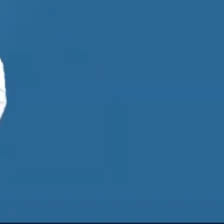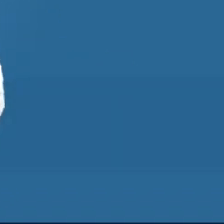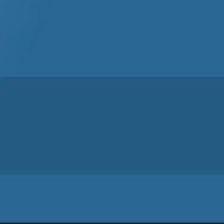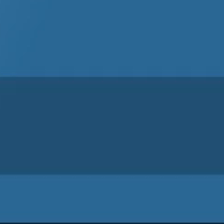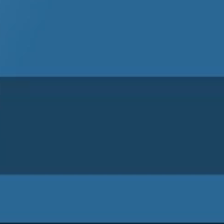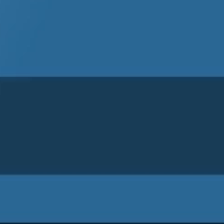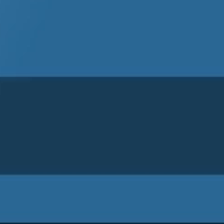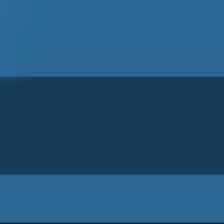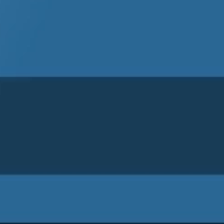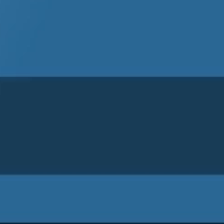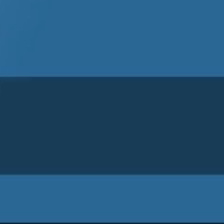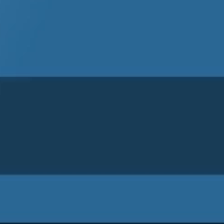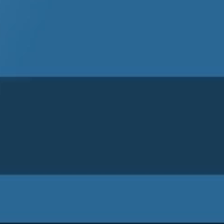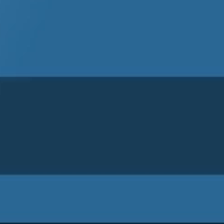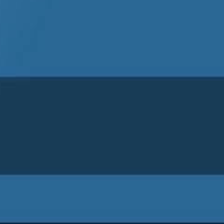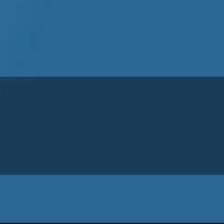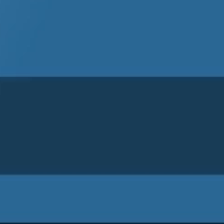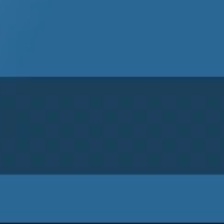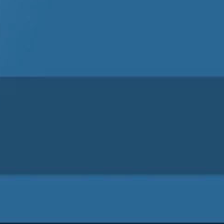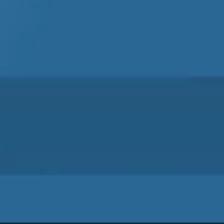Tercera, accesibilidad.